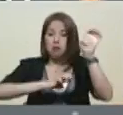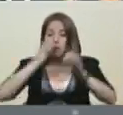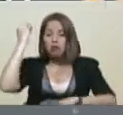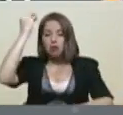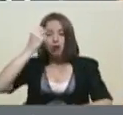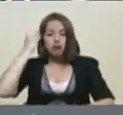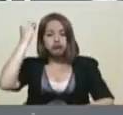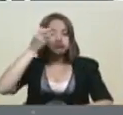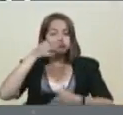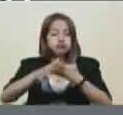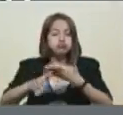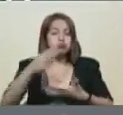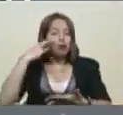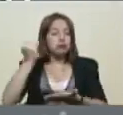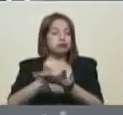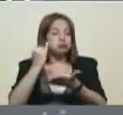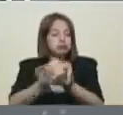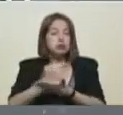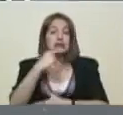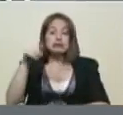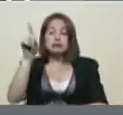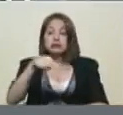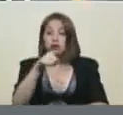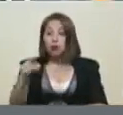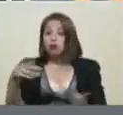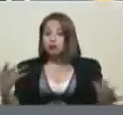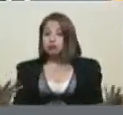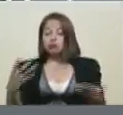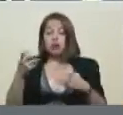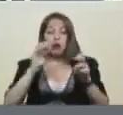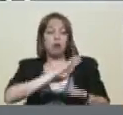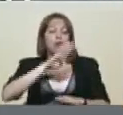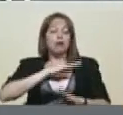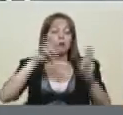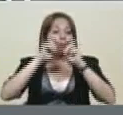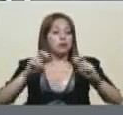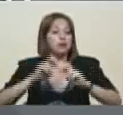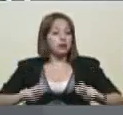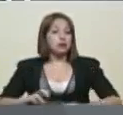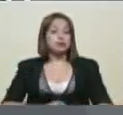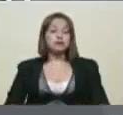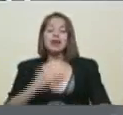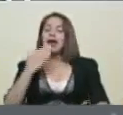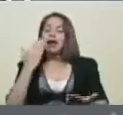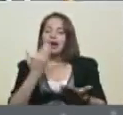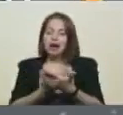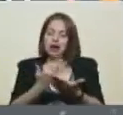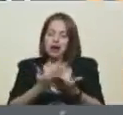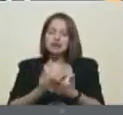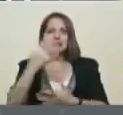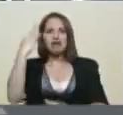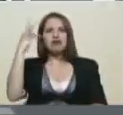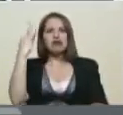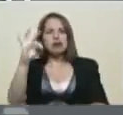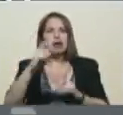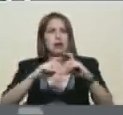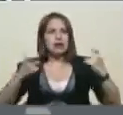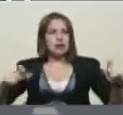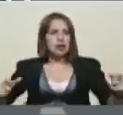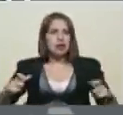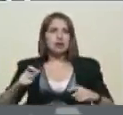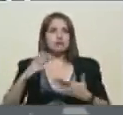a verificarla en el transcurso de la propia investigación. Agradecemos al fiscal general de la